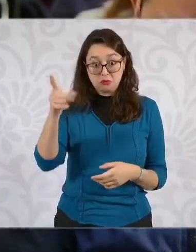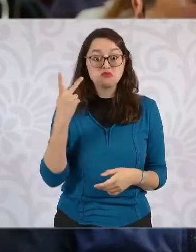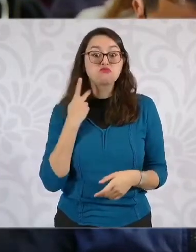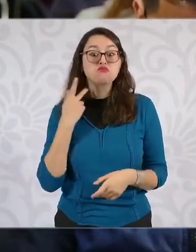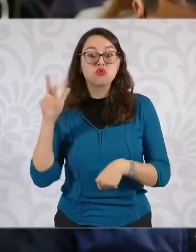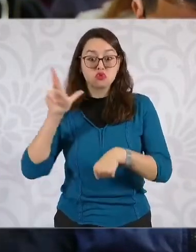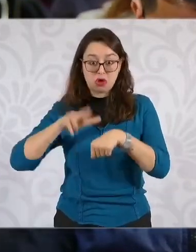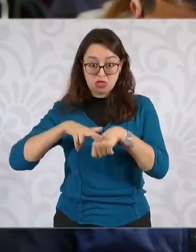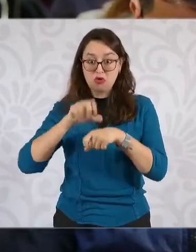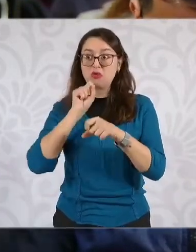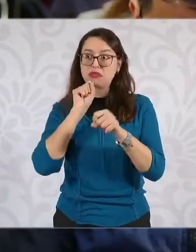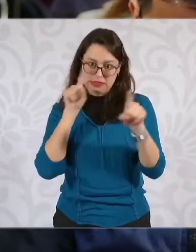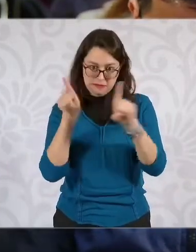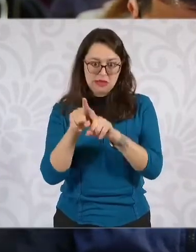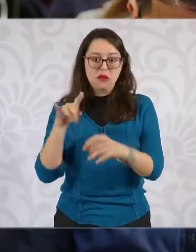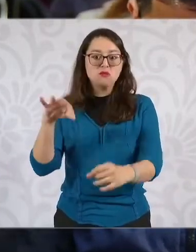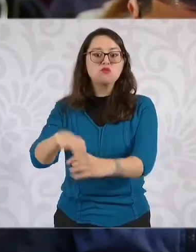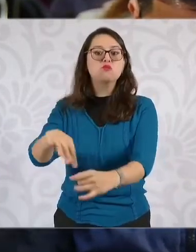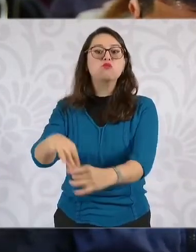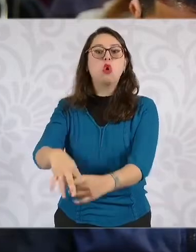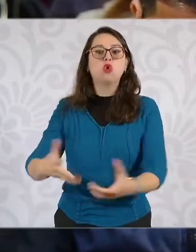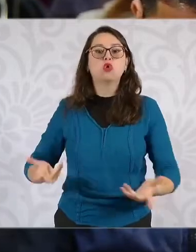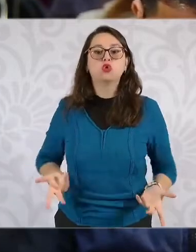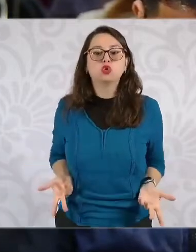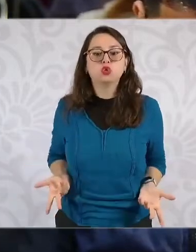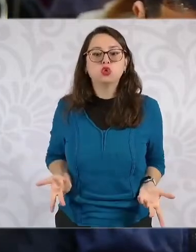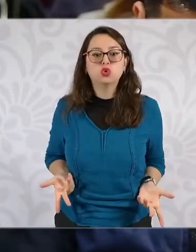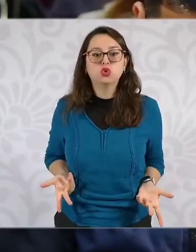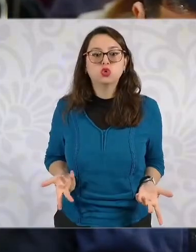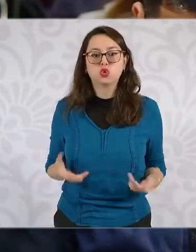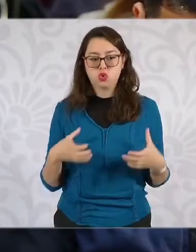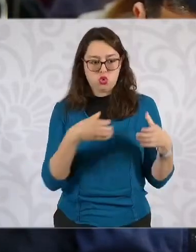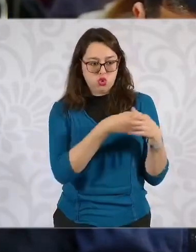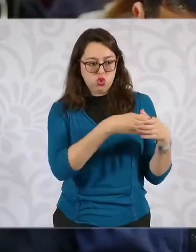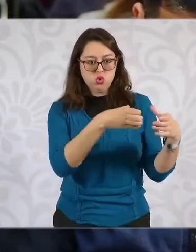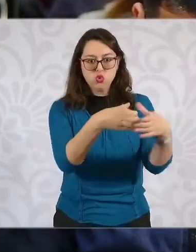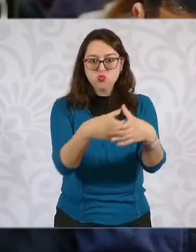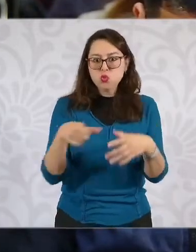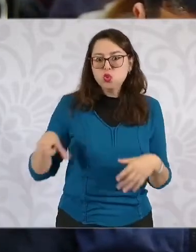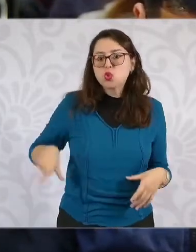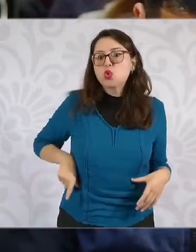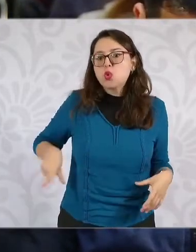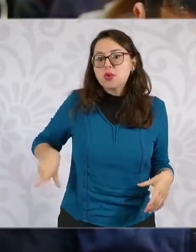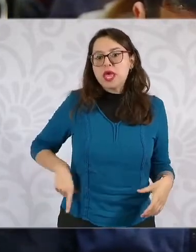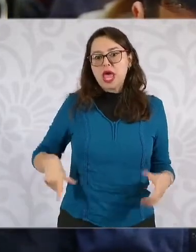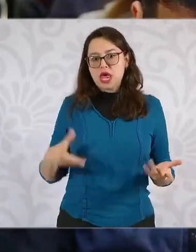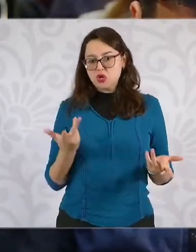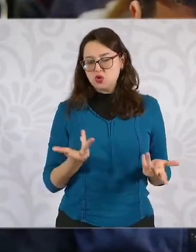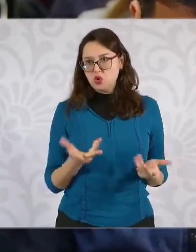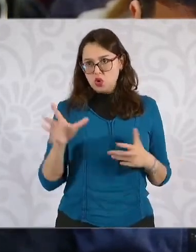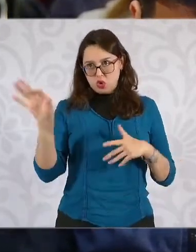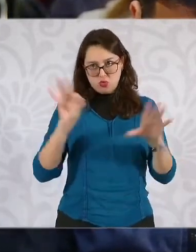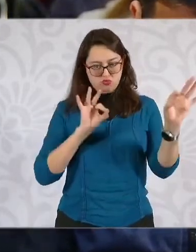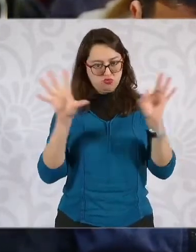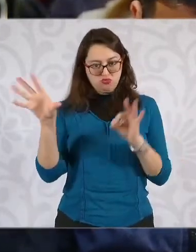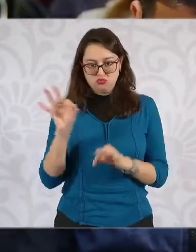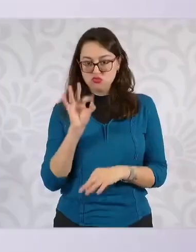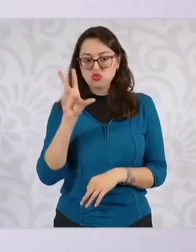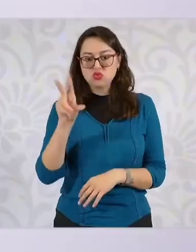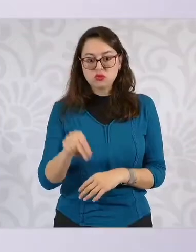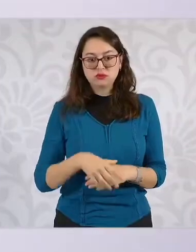con todas sus letras, lo que ellos representan, un crimen organizado, representaban a